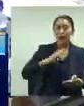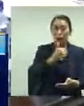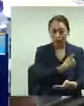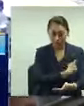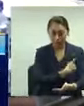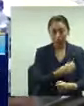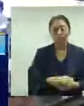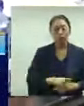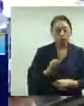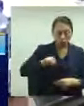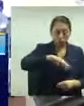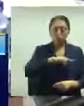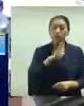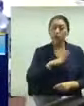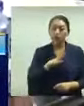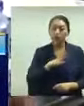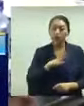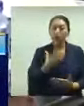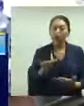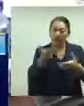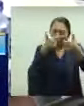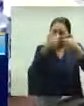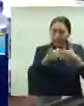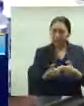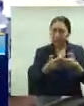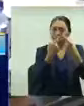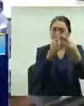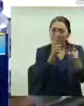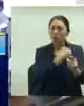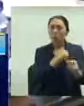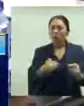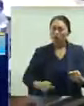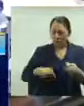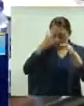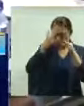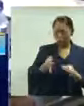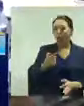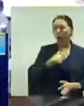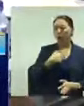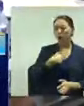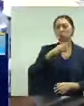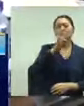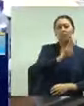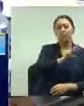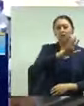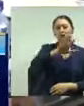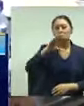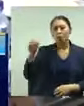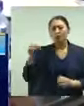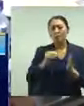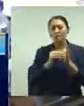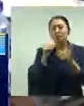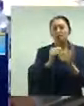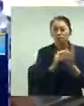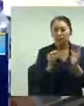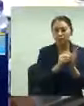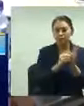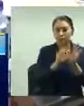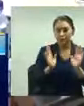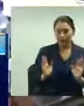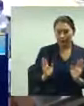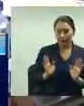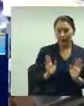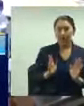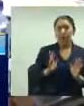de la asignación de recursos, pero el gobierno tuvo la decisión de decir, yo le paso esos 350 millones de quetzales, le paso